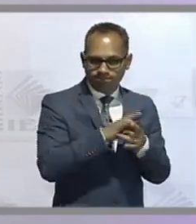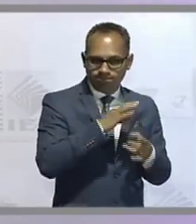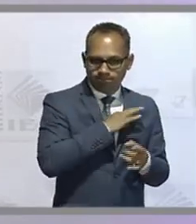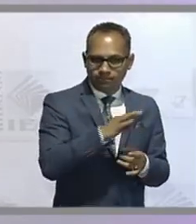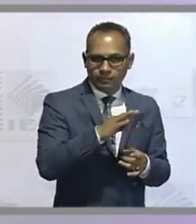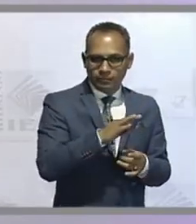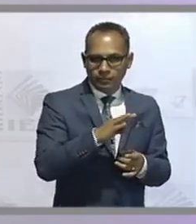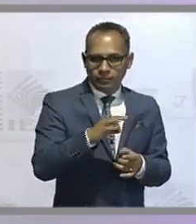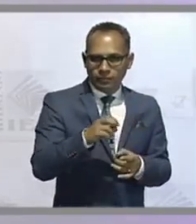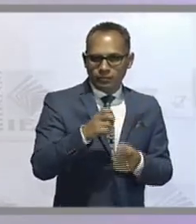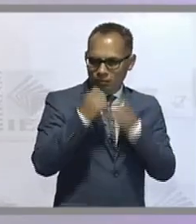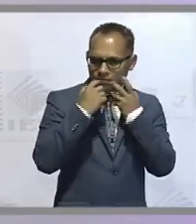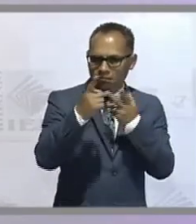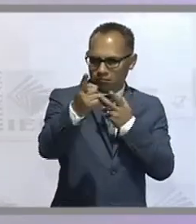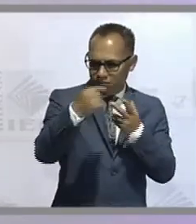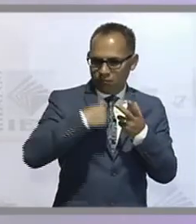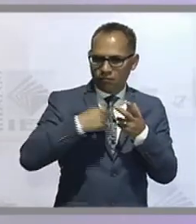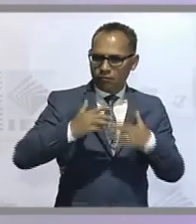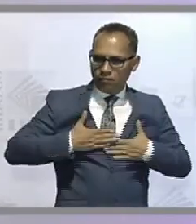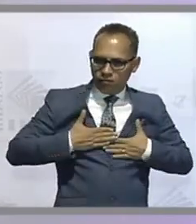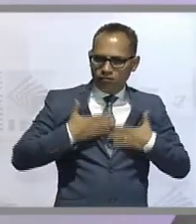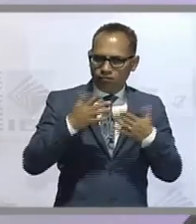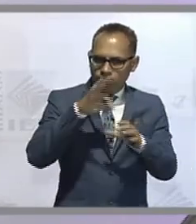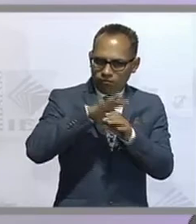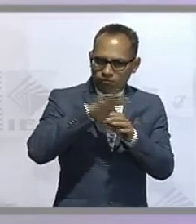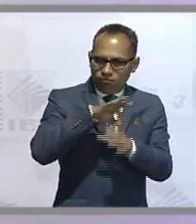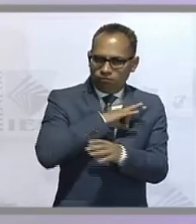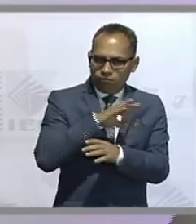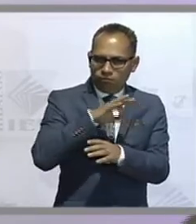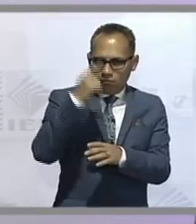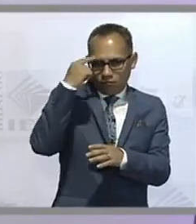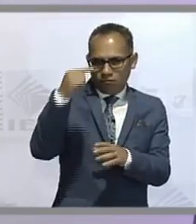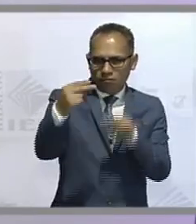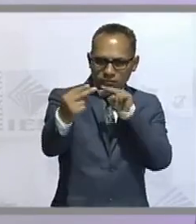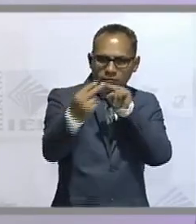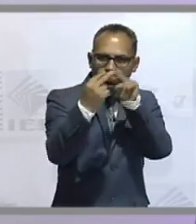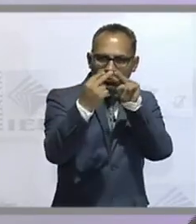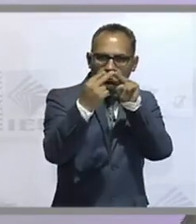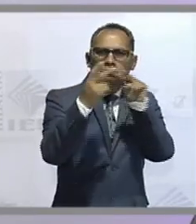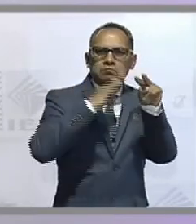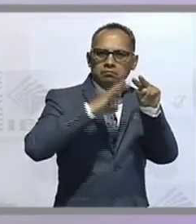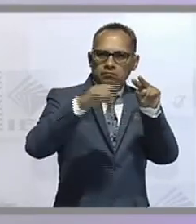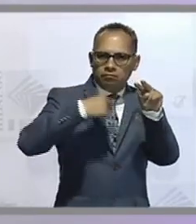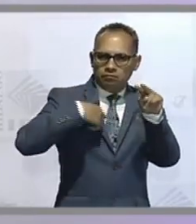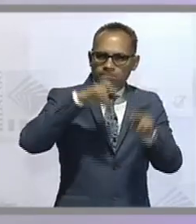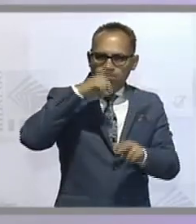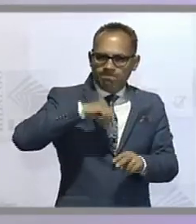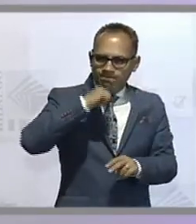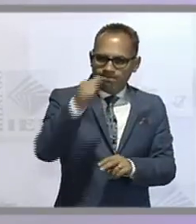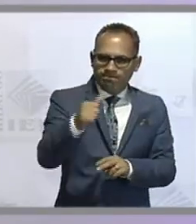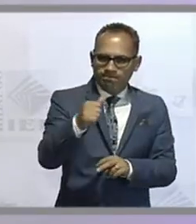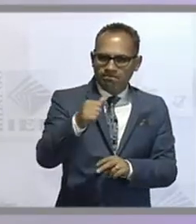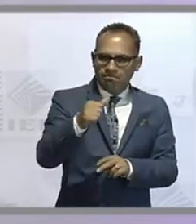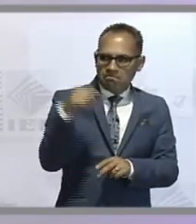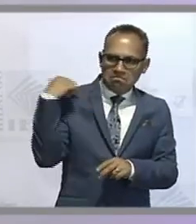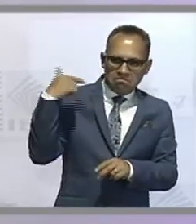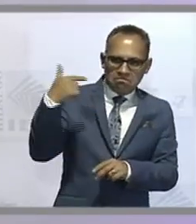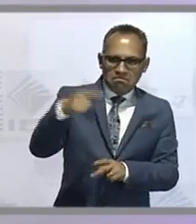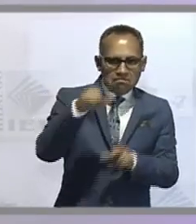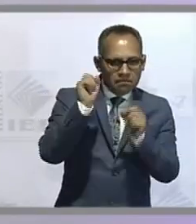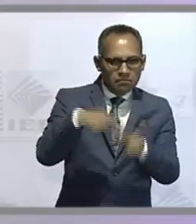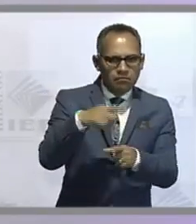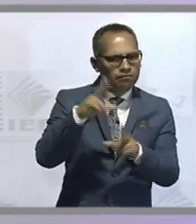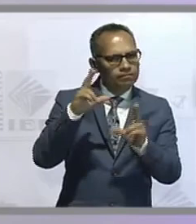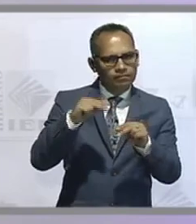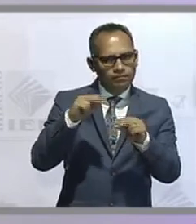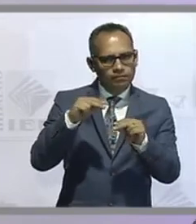ese voto de confianza para mirarlos de frente y decirles que no les voy a fallar no va a ser más de lo mismo vamos a mirarlos